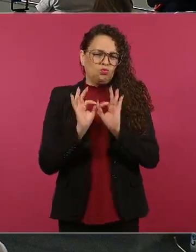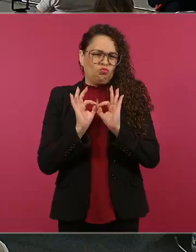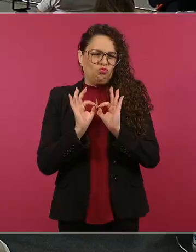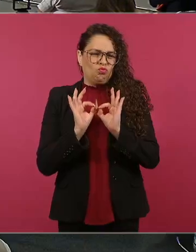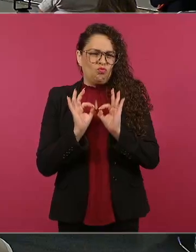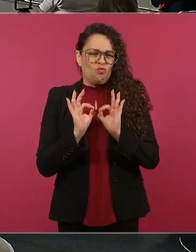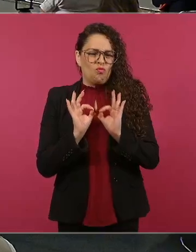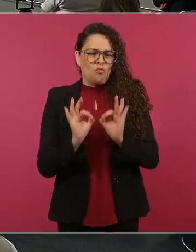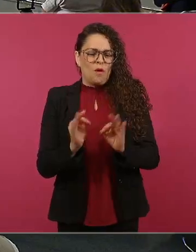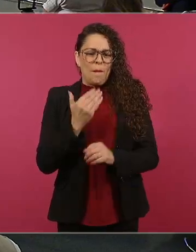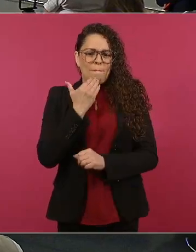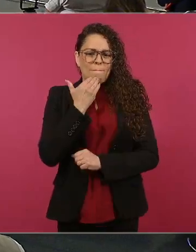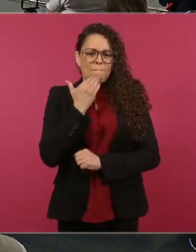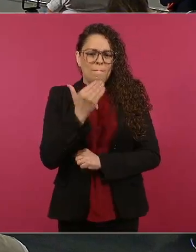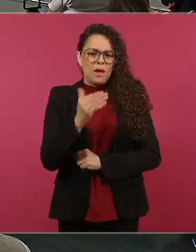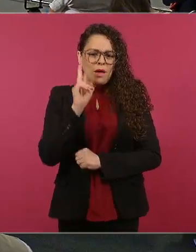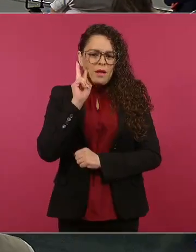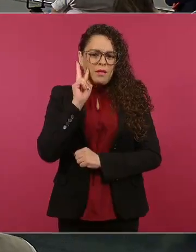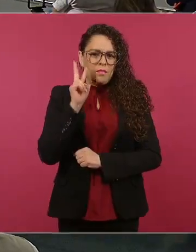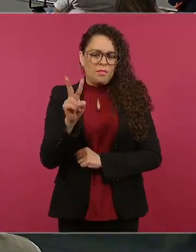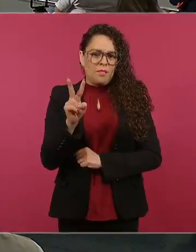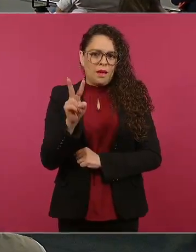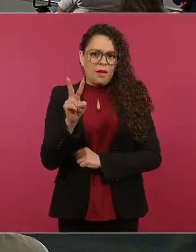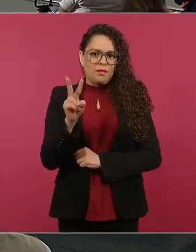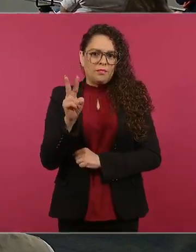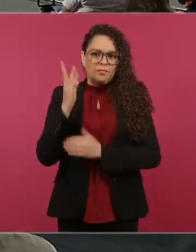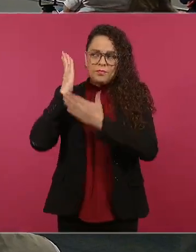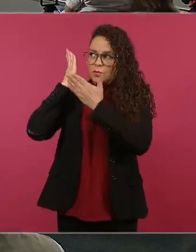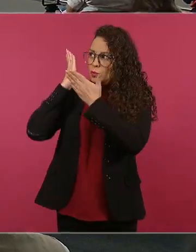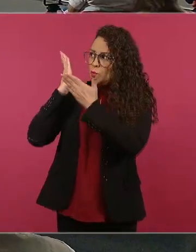para los jóvenes.